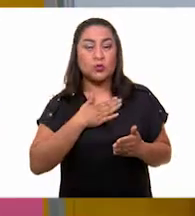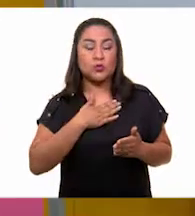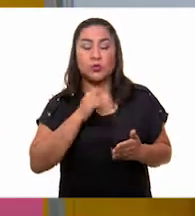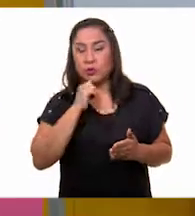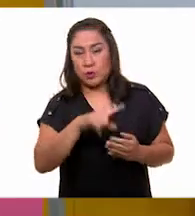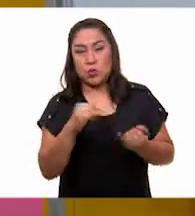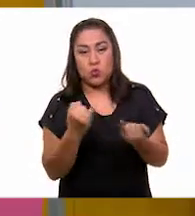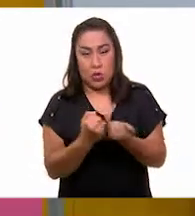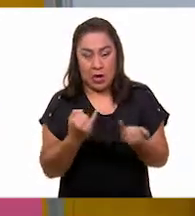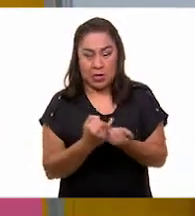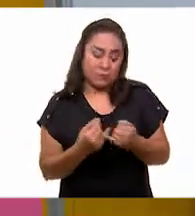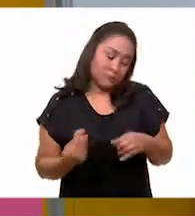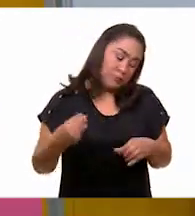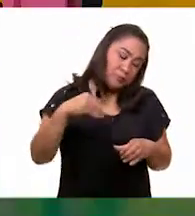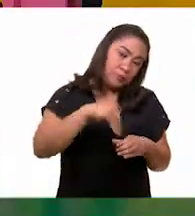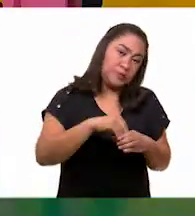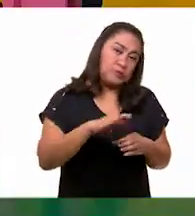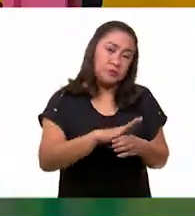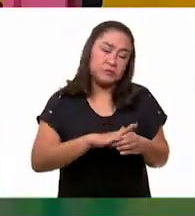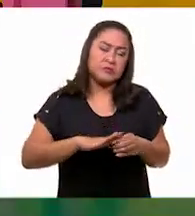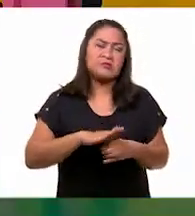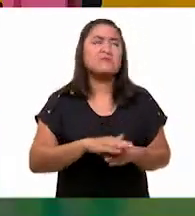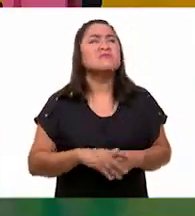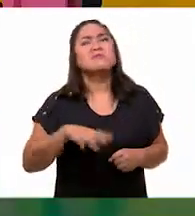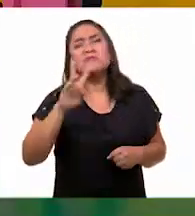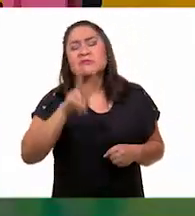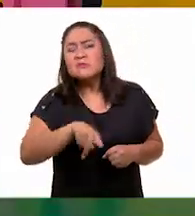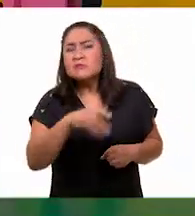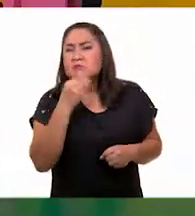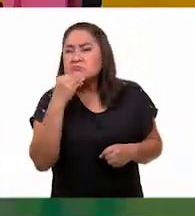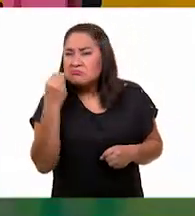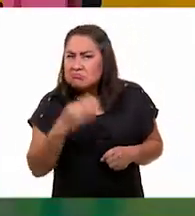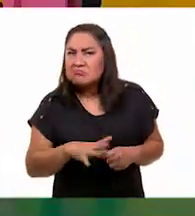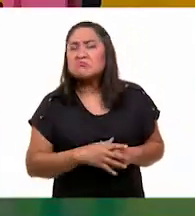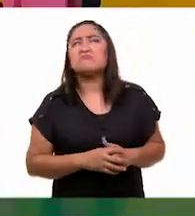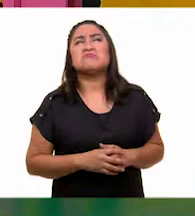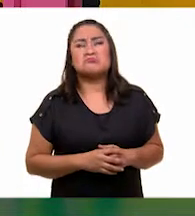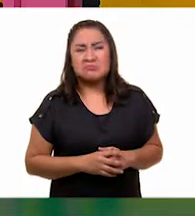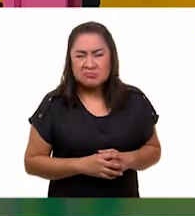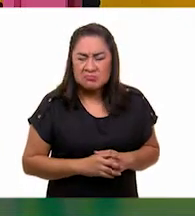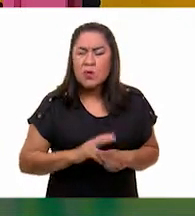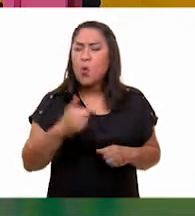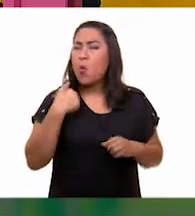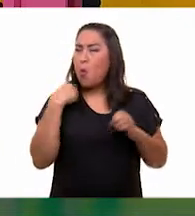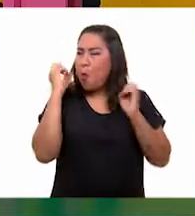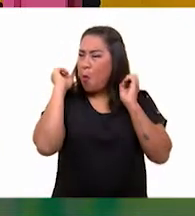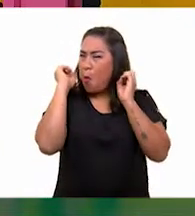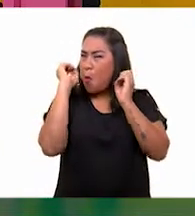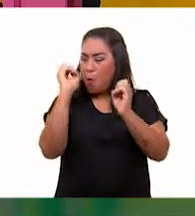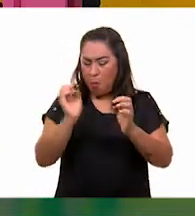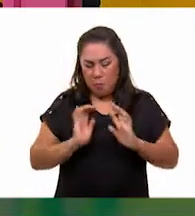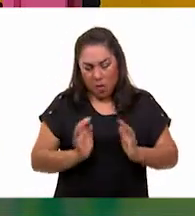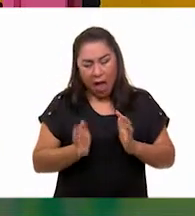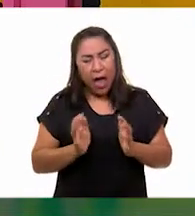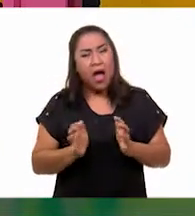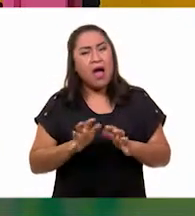hacerlo en mi recipiente. Uy, esto está divertido. Claro. La maestra Angie tenía mucho tiempo de no amasar nada.